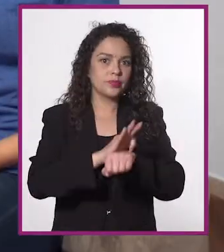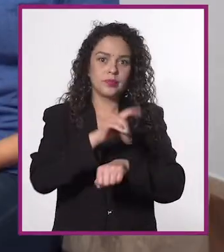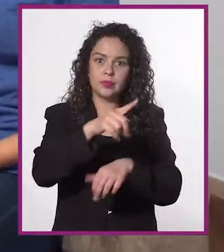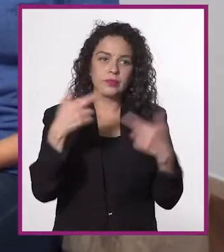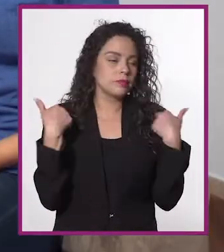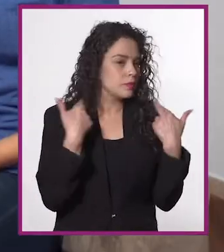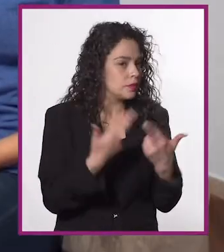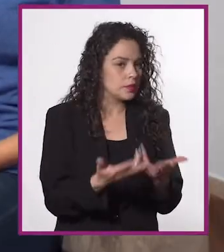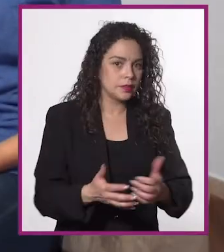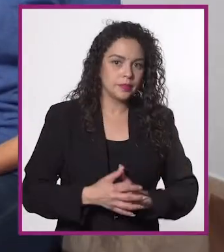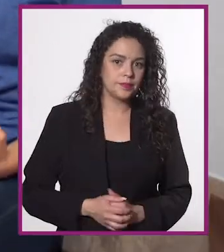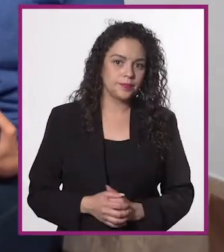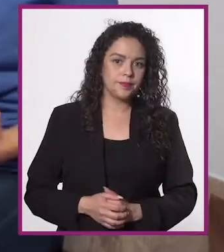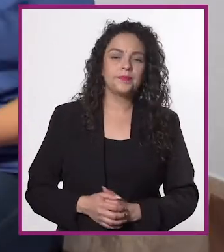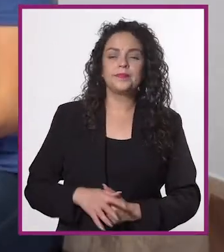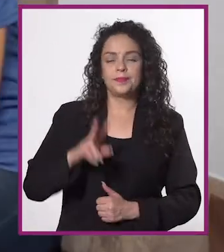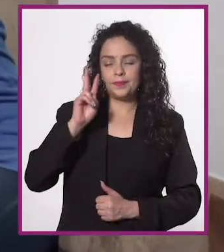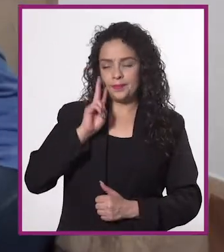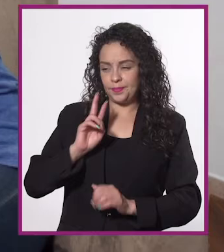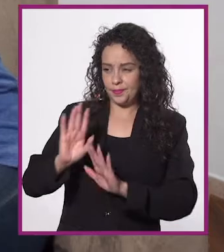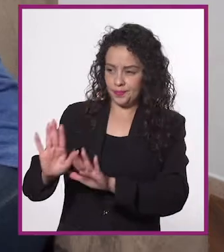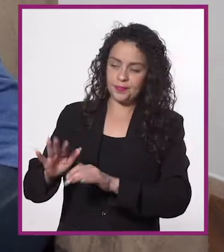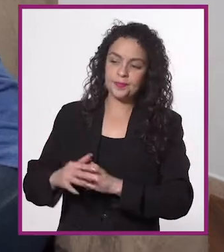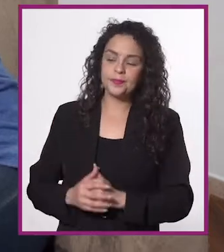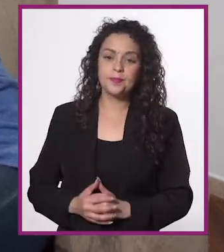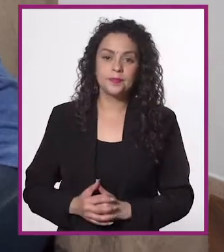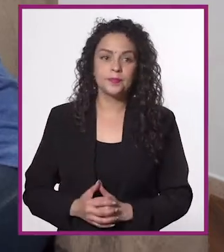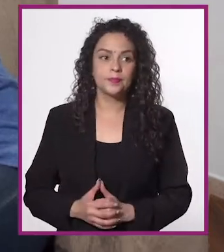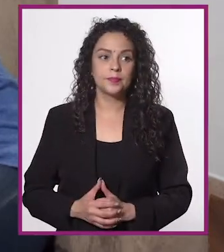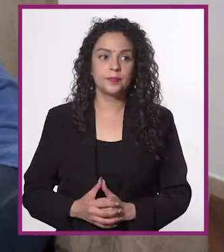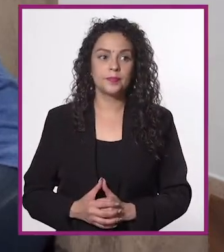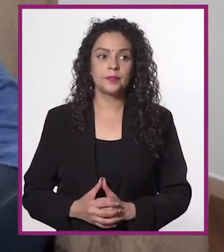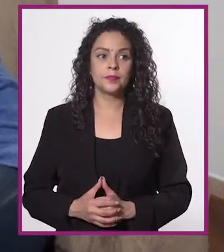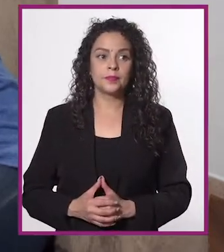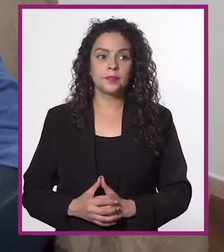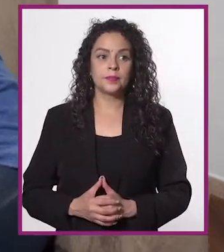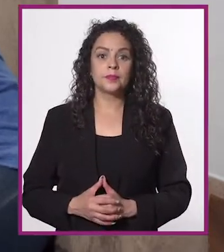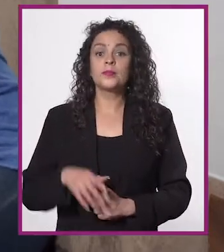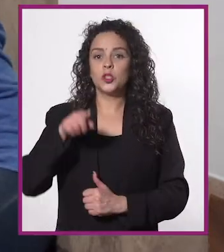del lado de Solana. A ver.